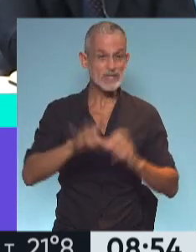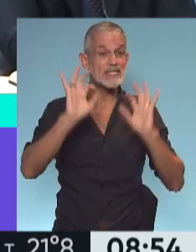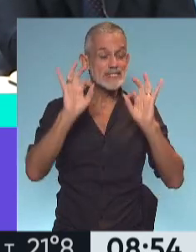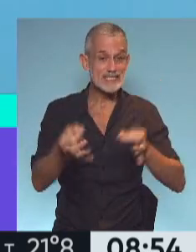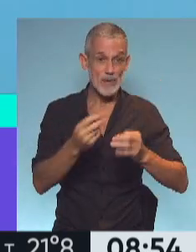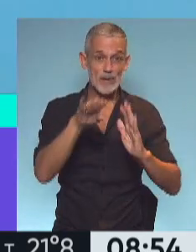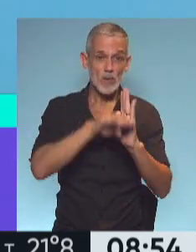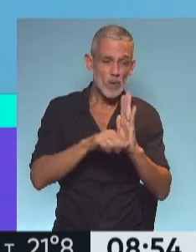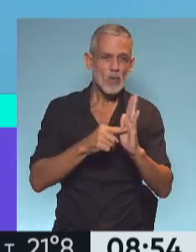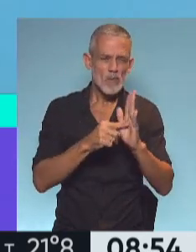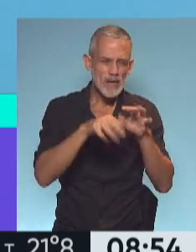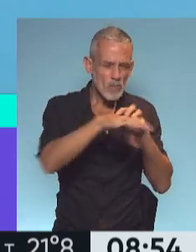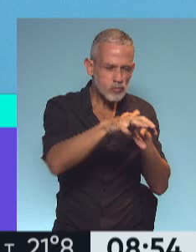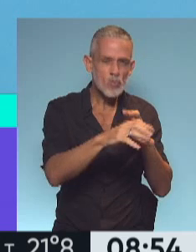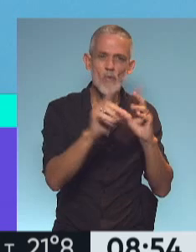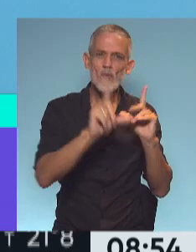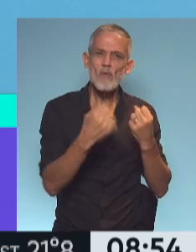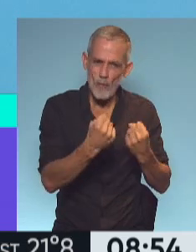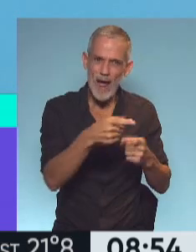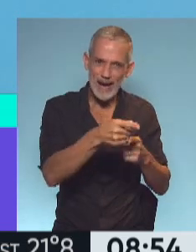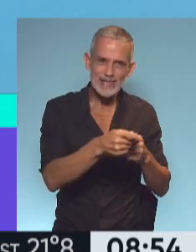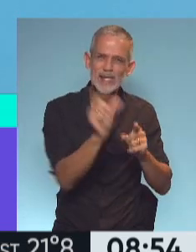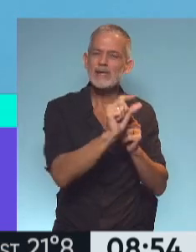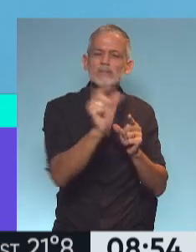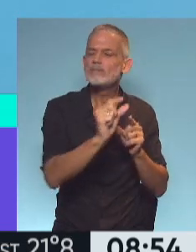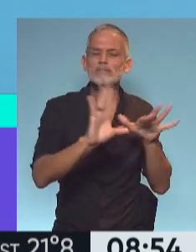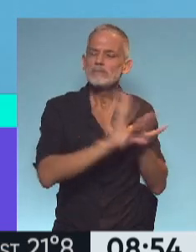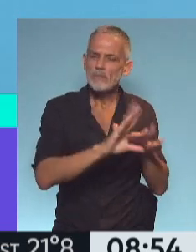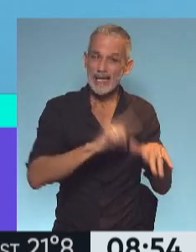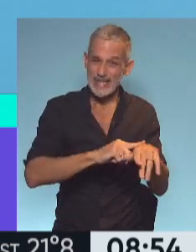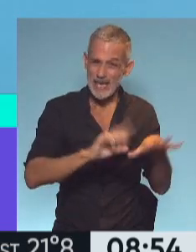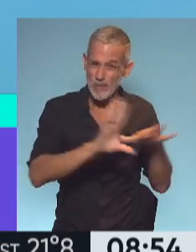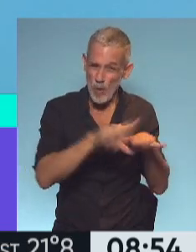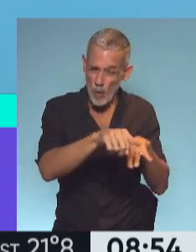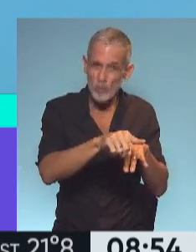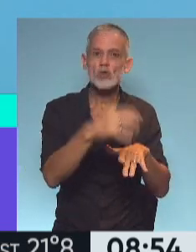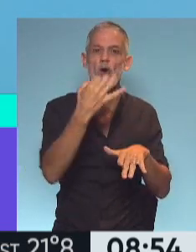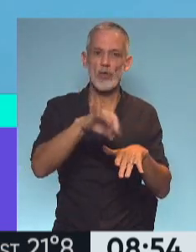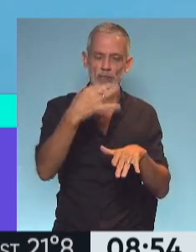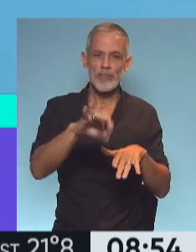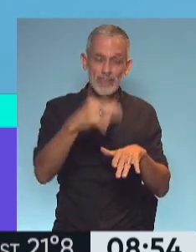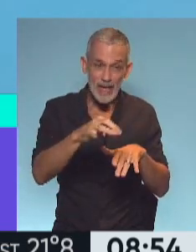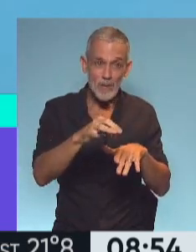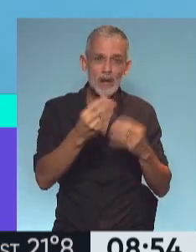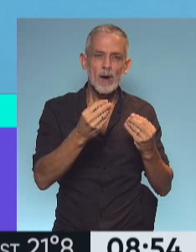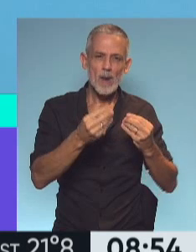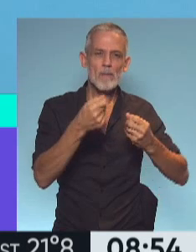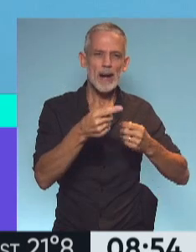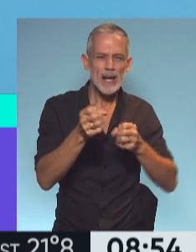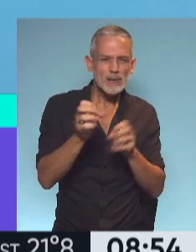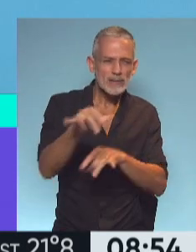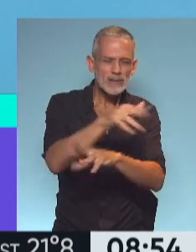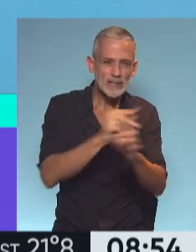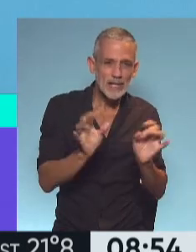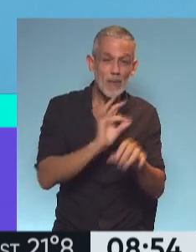estas medidas localizadas, intensivas, transitorias y oportunas se tienen que aplicar para disminuir la transmisión del